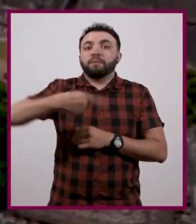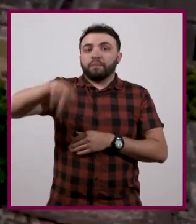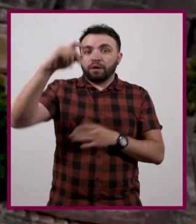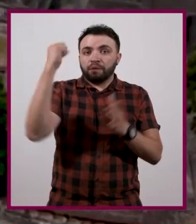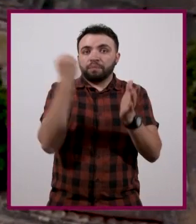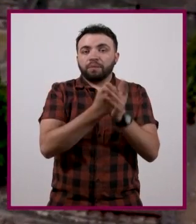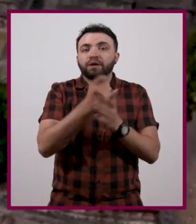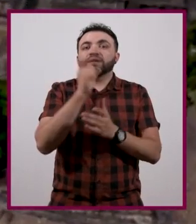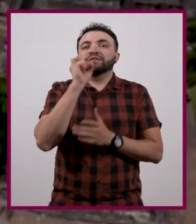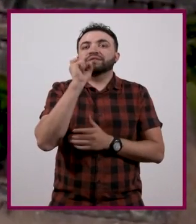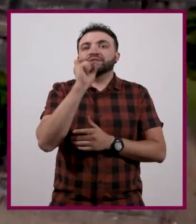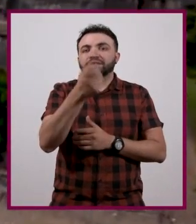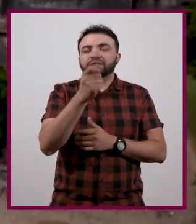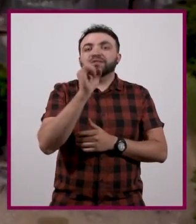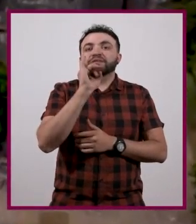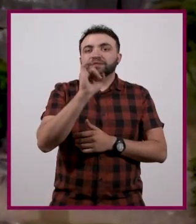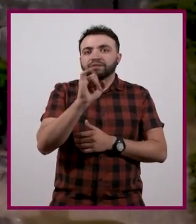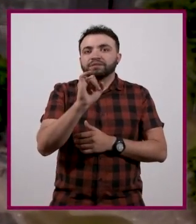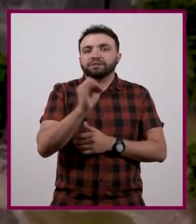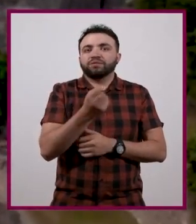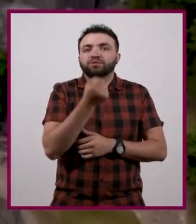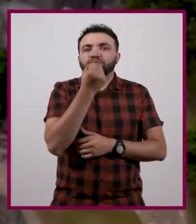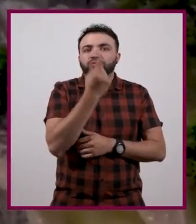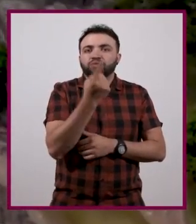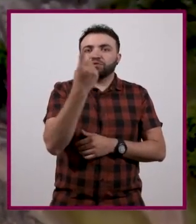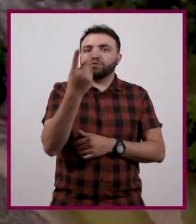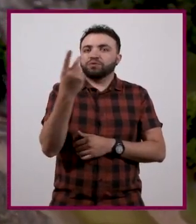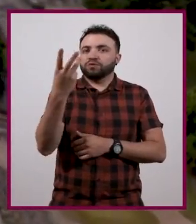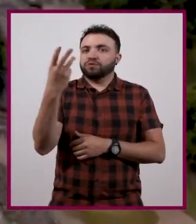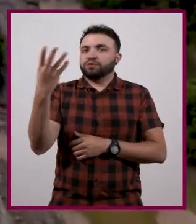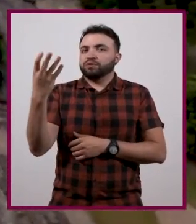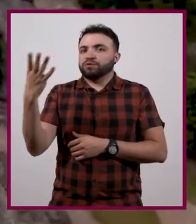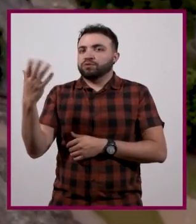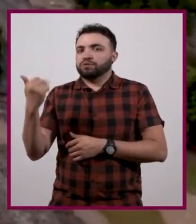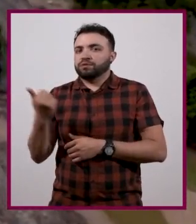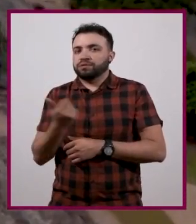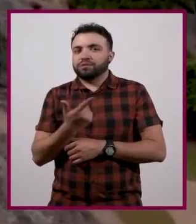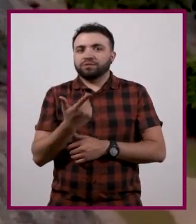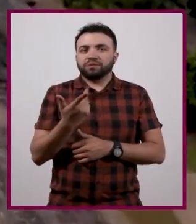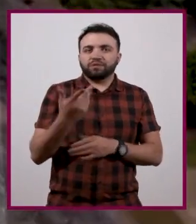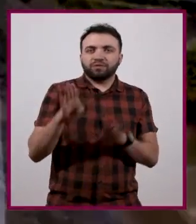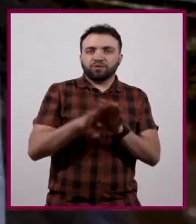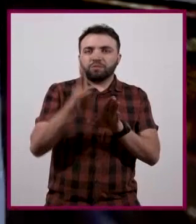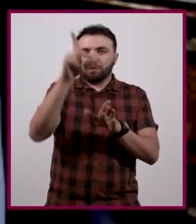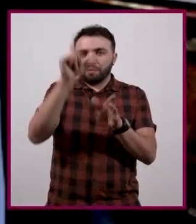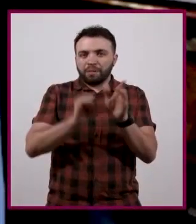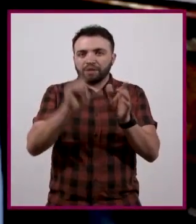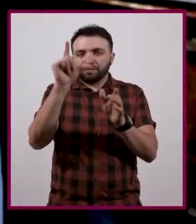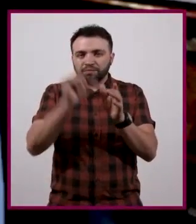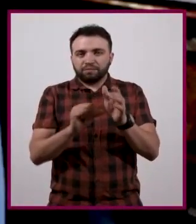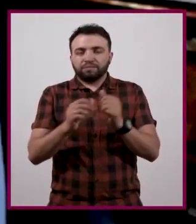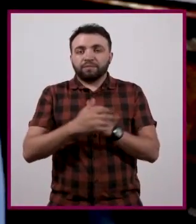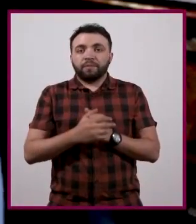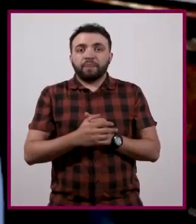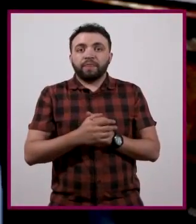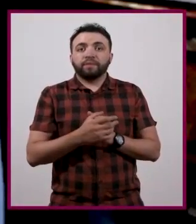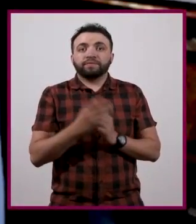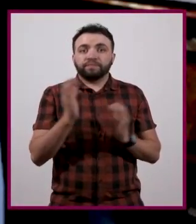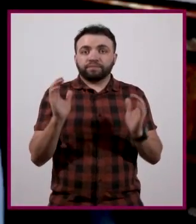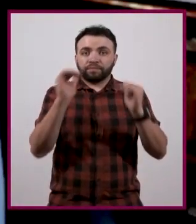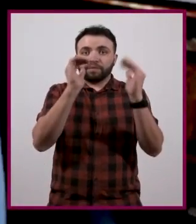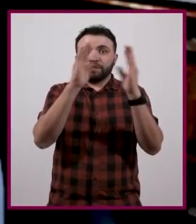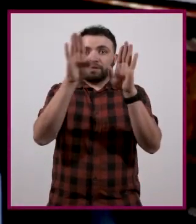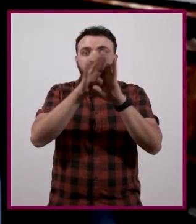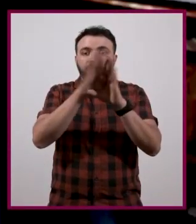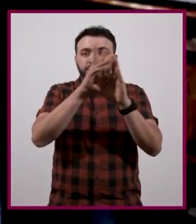marcador calendárico. La pirámide mira a un acontecimiento de la historia del Tajín